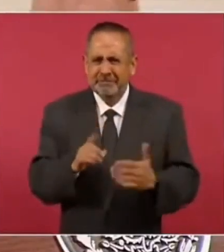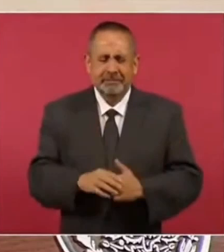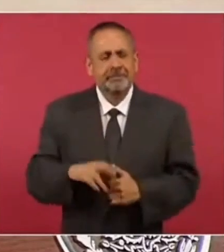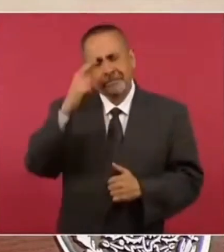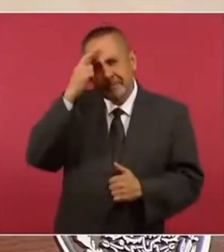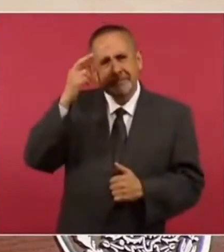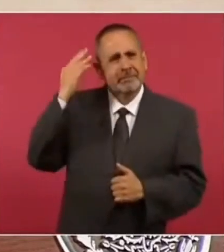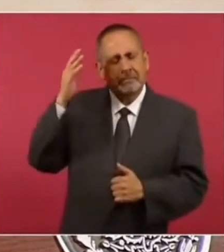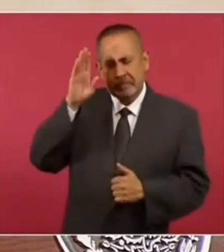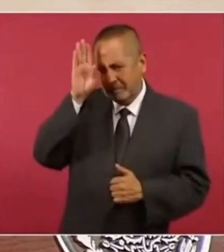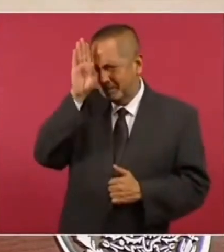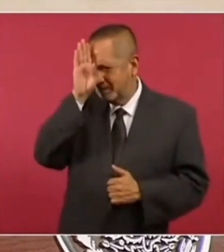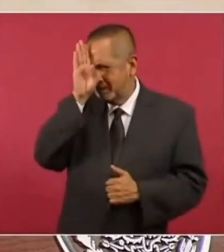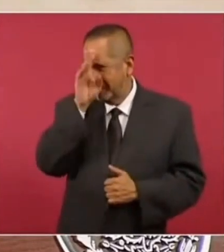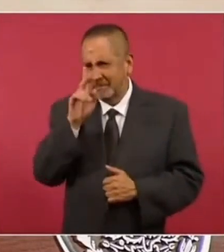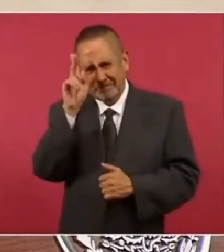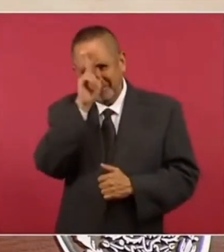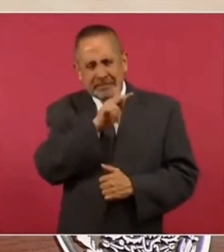ya lo hablaba yo ayer,